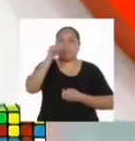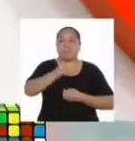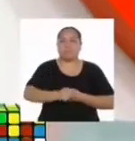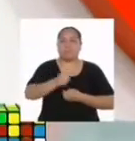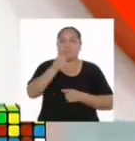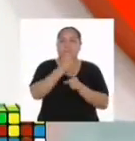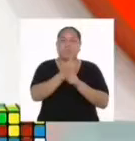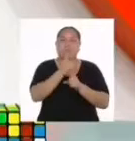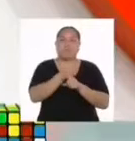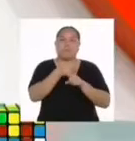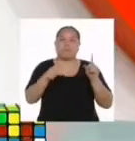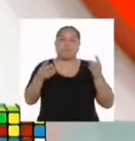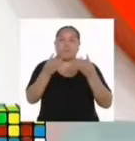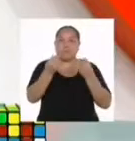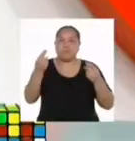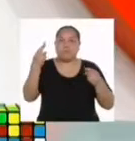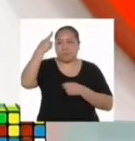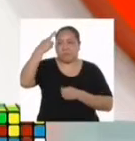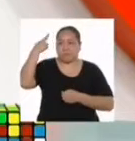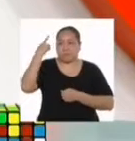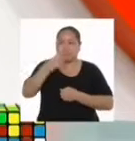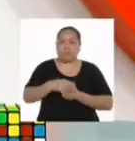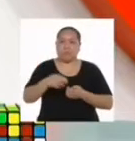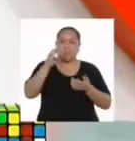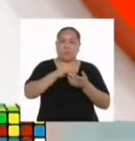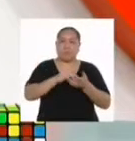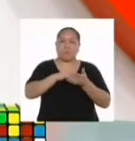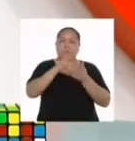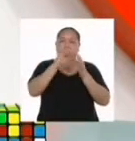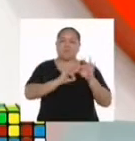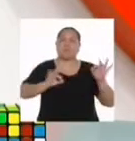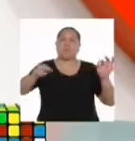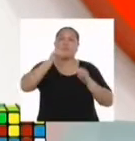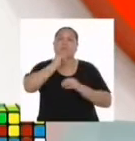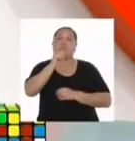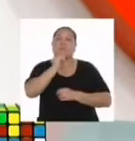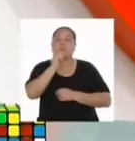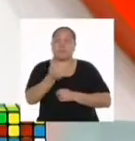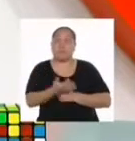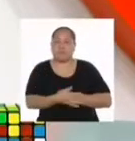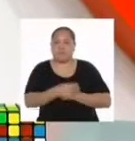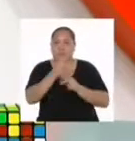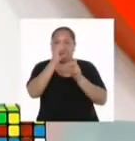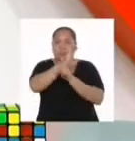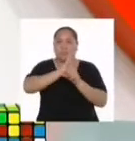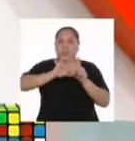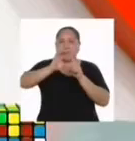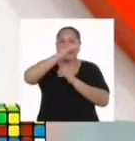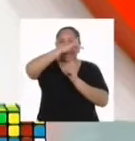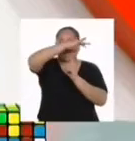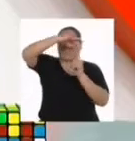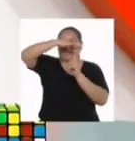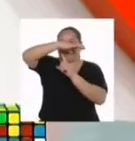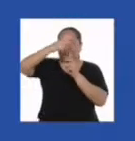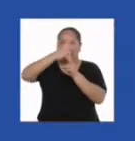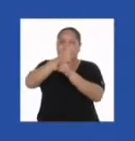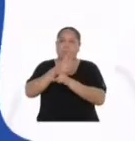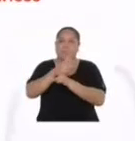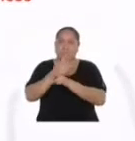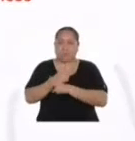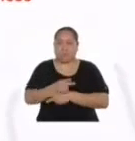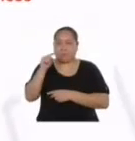Así es, sin embargo, por varios motivos y principalmente por una falta de cultura ambiental de las personas, esto no se